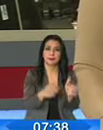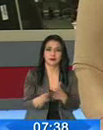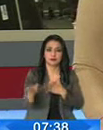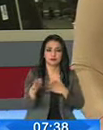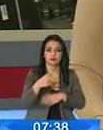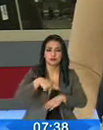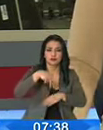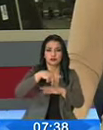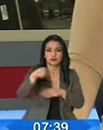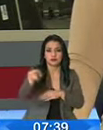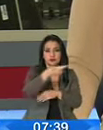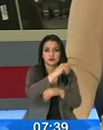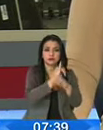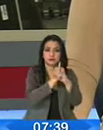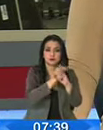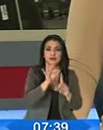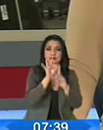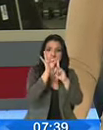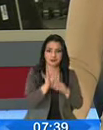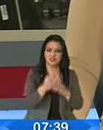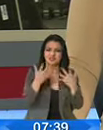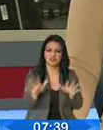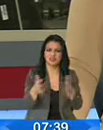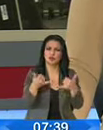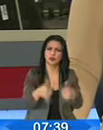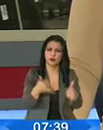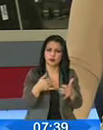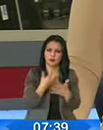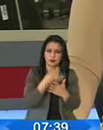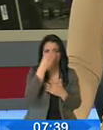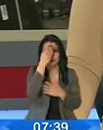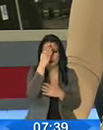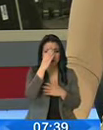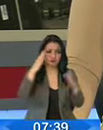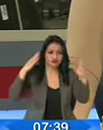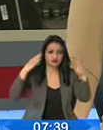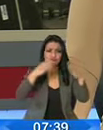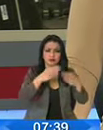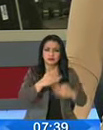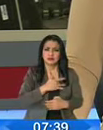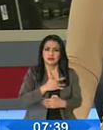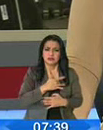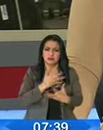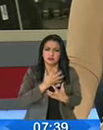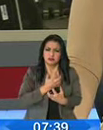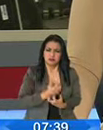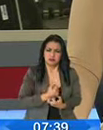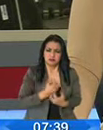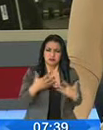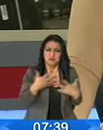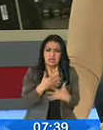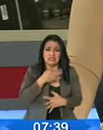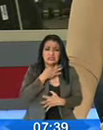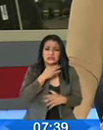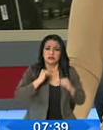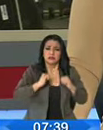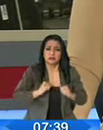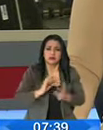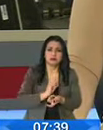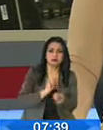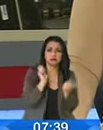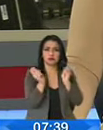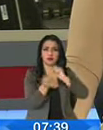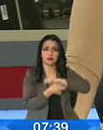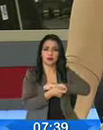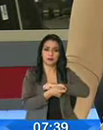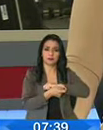de instituciones especializadas. El objetivo es que logren canalizar sentimientos de ira, miedo, dolor y tristeza tras esos hechos y también